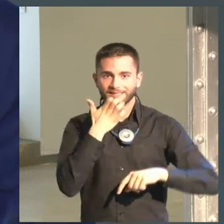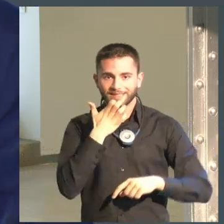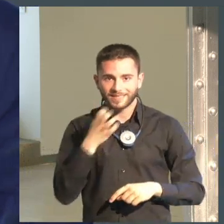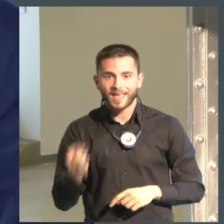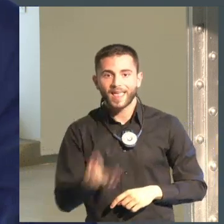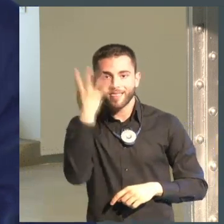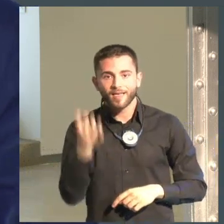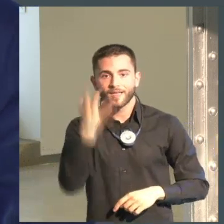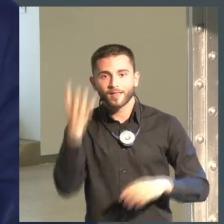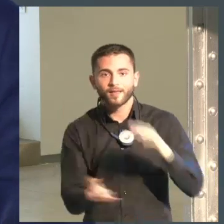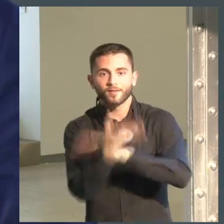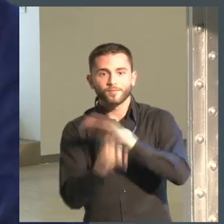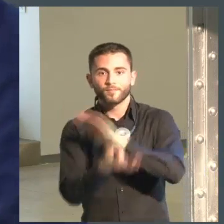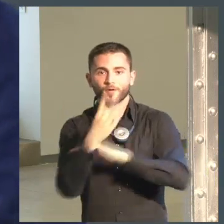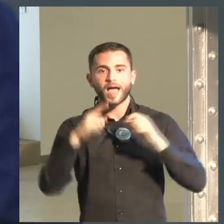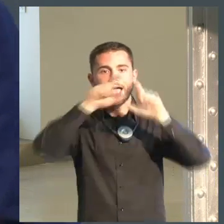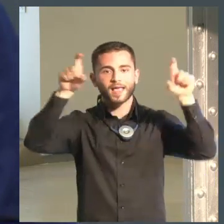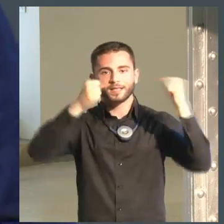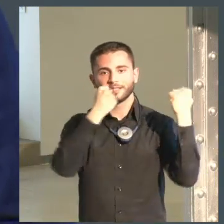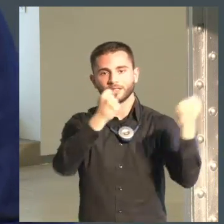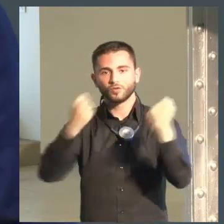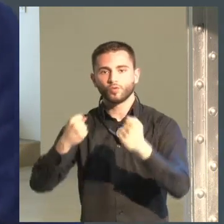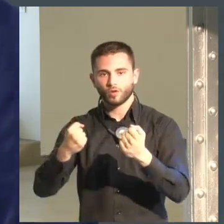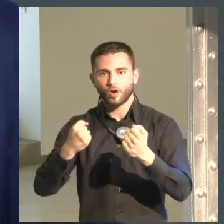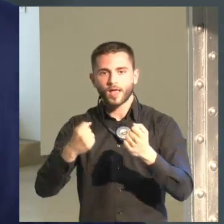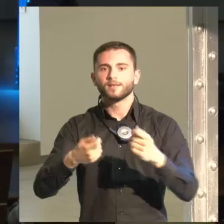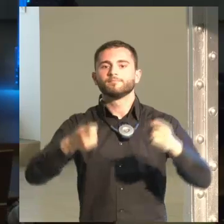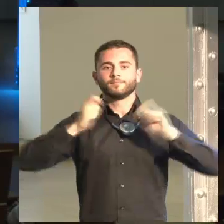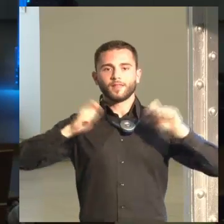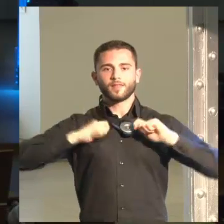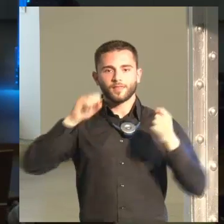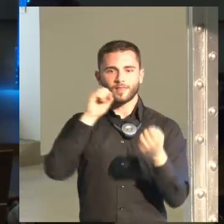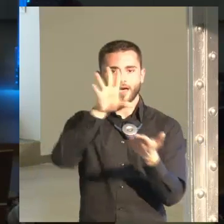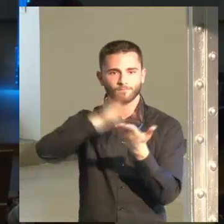dejen de mandárnoslas a las instituciones para poder ponerlas en práctica. Muchas gracias.